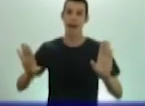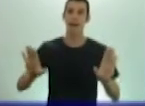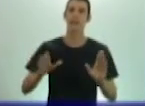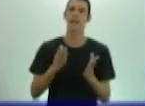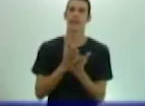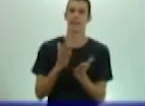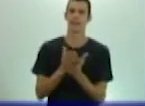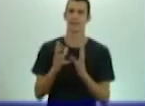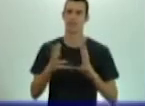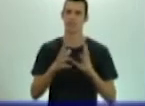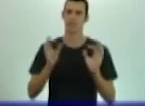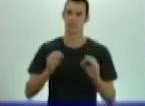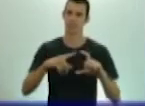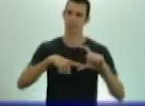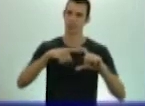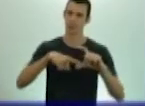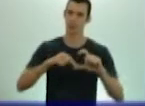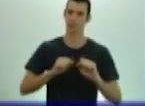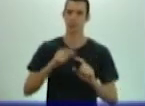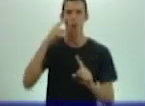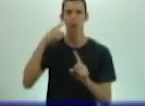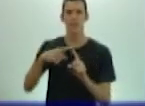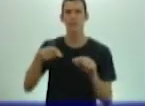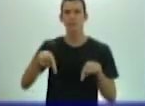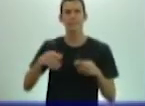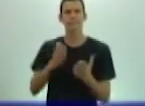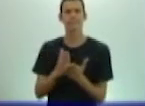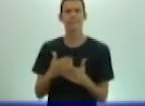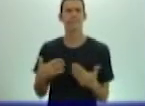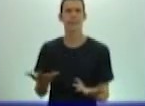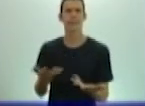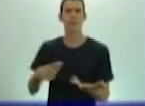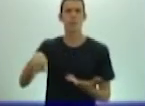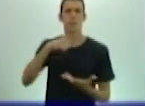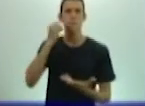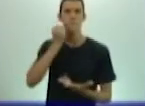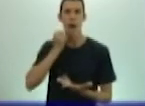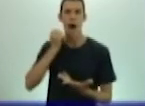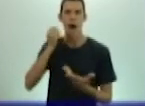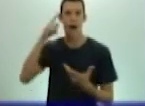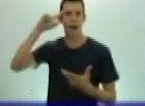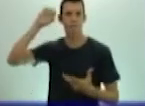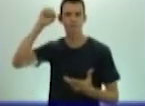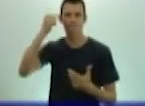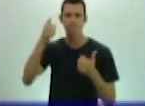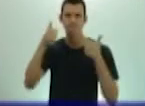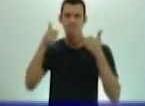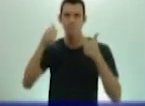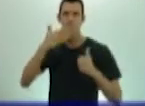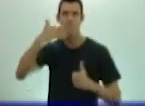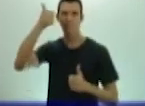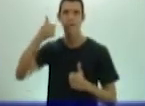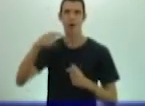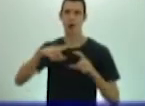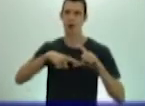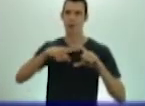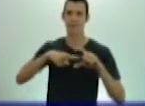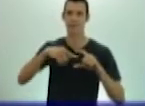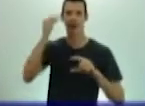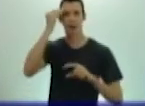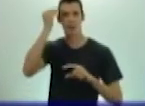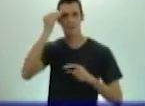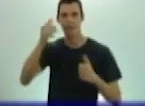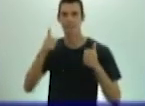primero, sistematizar, consolidar esos contenidos adquiridos en la escuela y segundo, ir preparando un poco también al estudiante para el